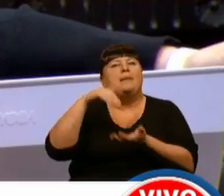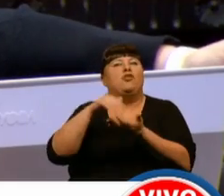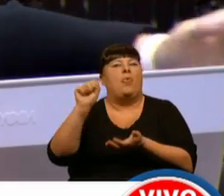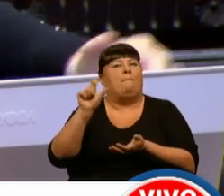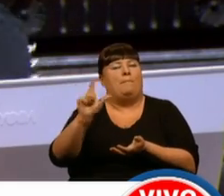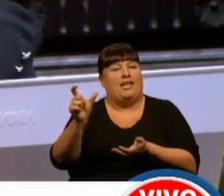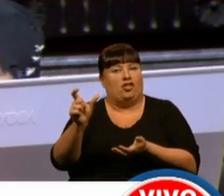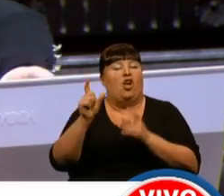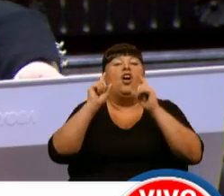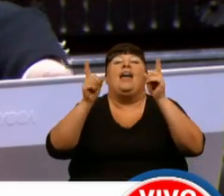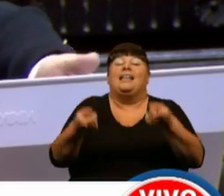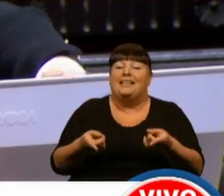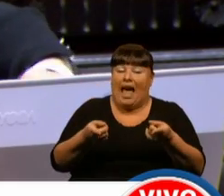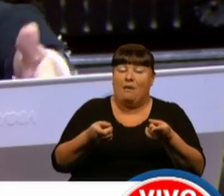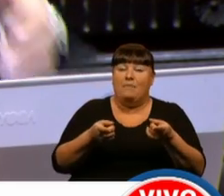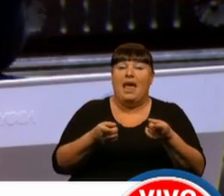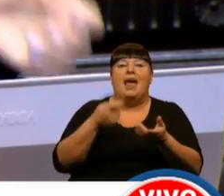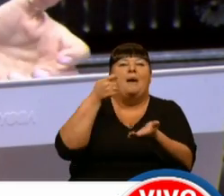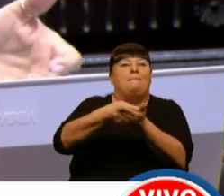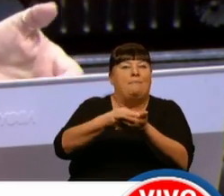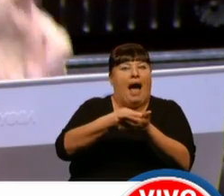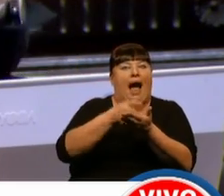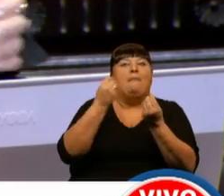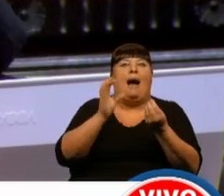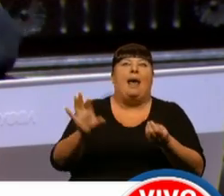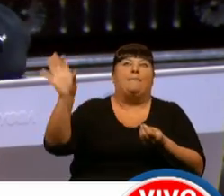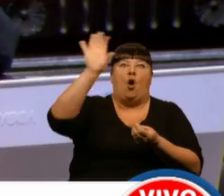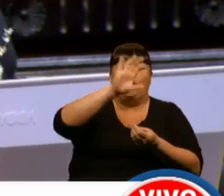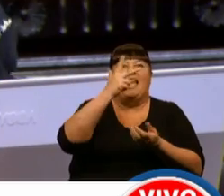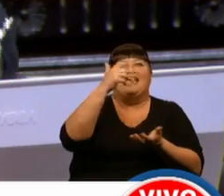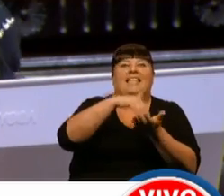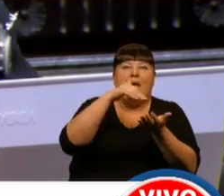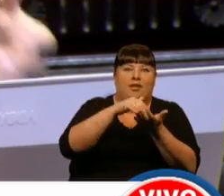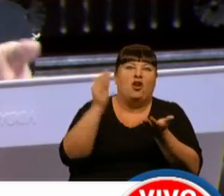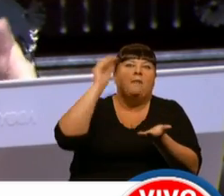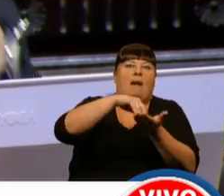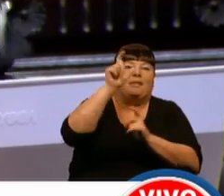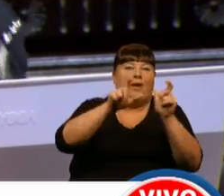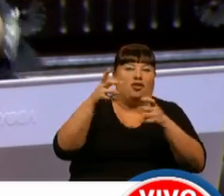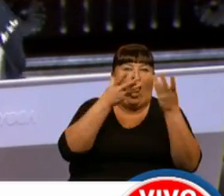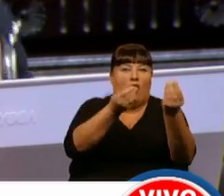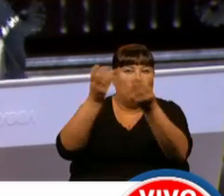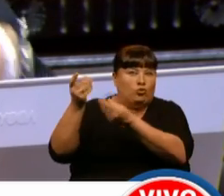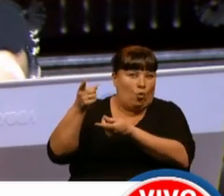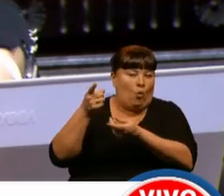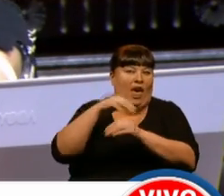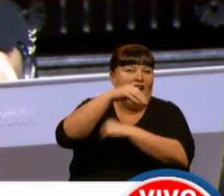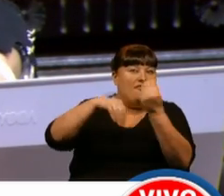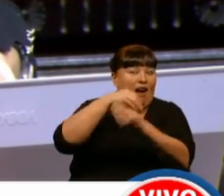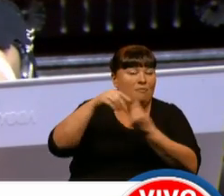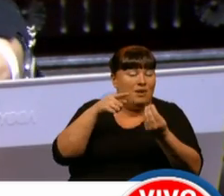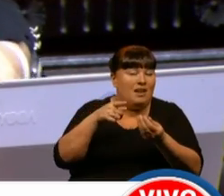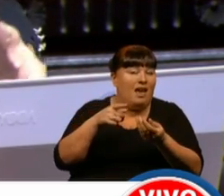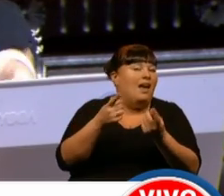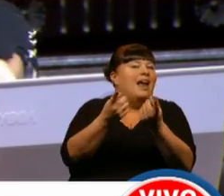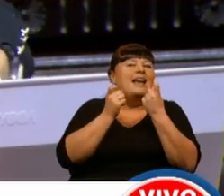pesos y dado también que cubrir la ampliación o sea los 3 millones de nuevos beneficiarios los 3 millones de nuevas familias